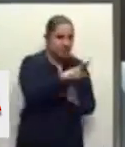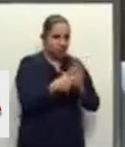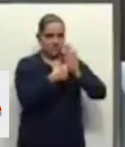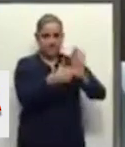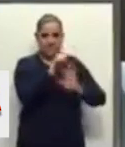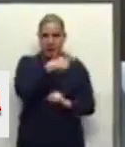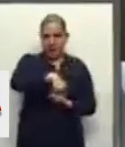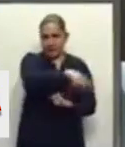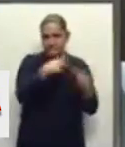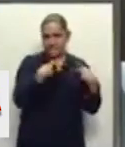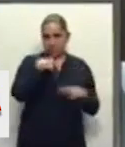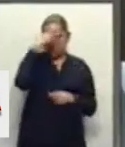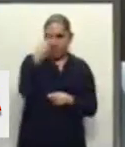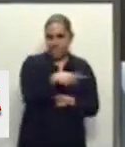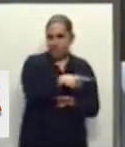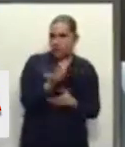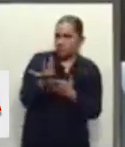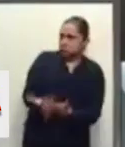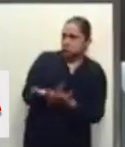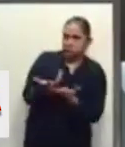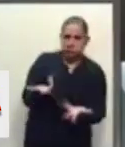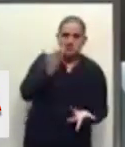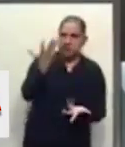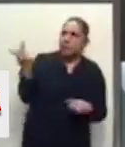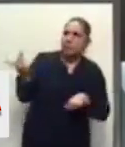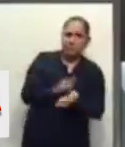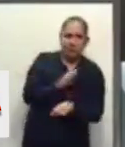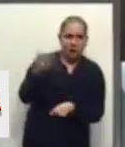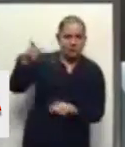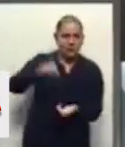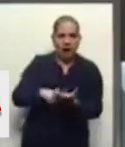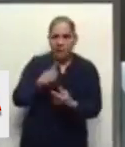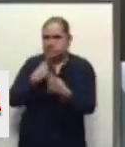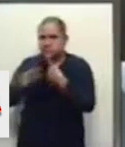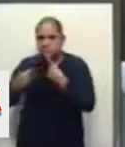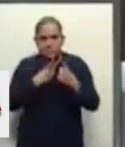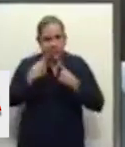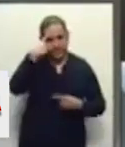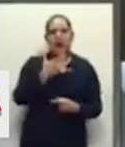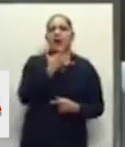en la Cámara de Diputados donde se fraguó el gasolinazo.